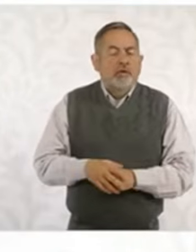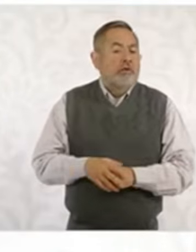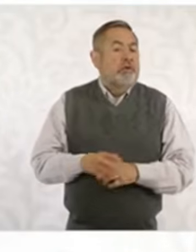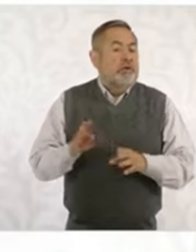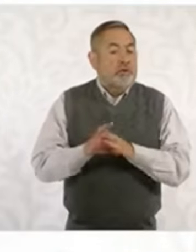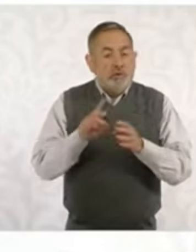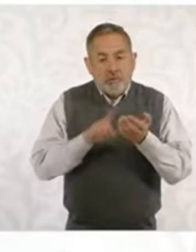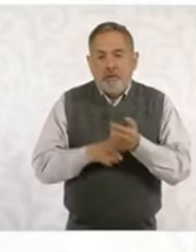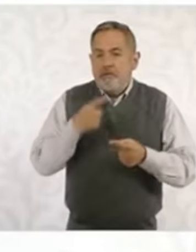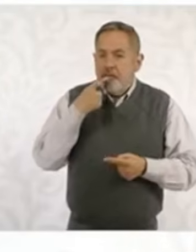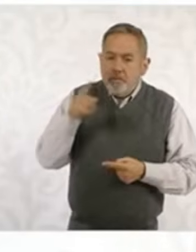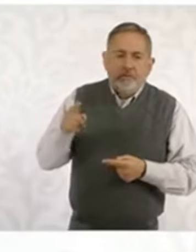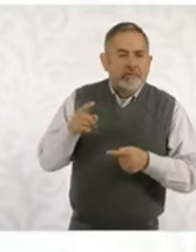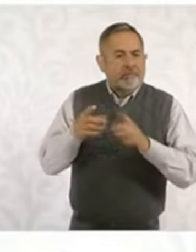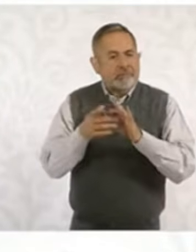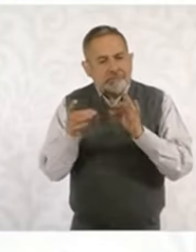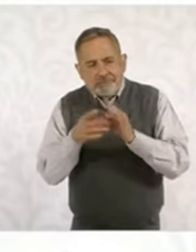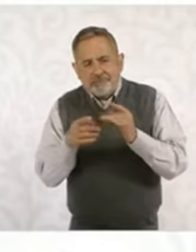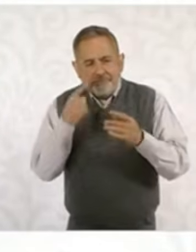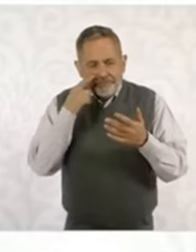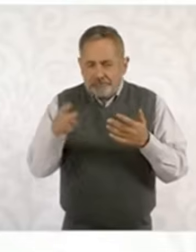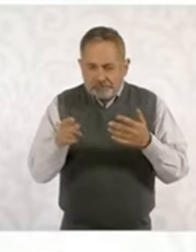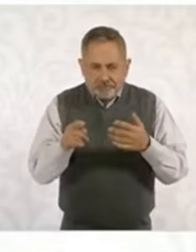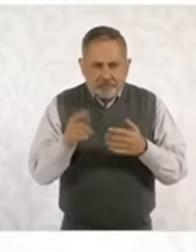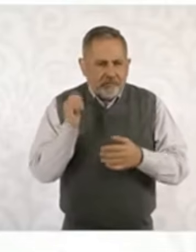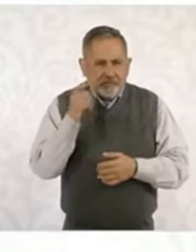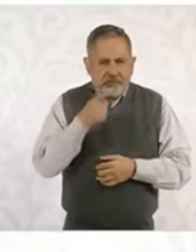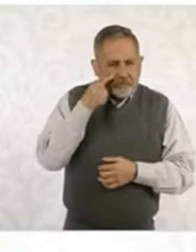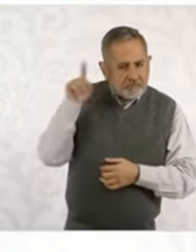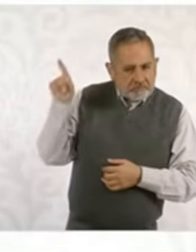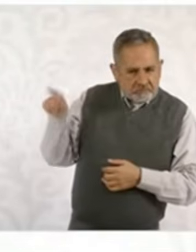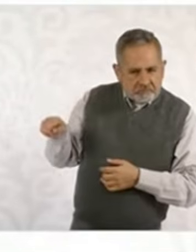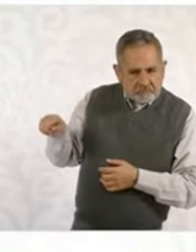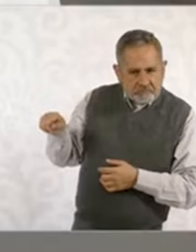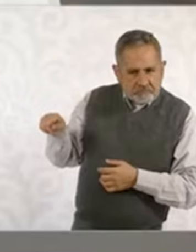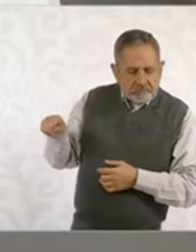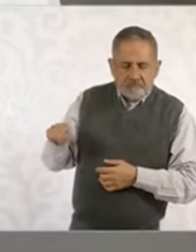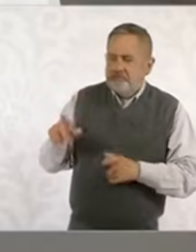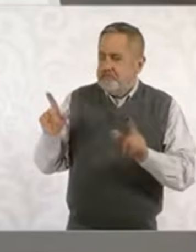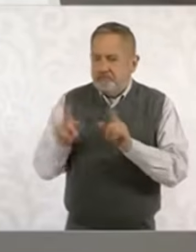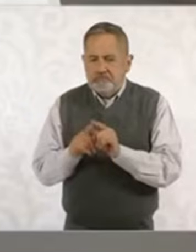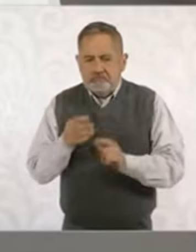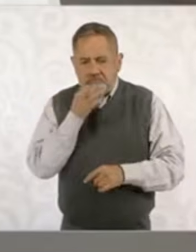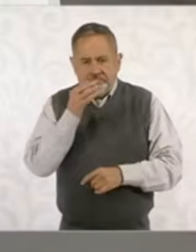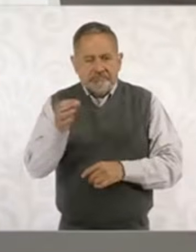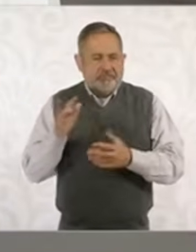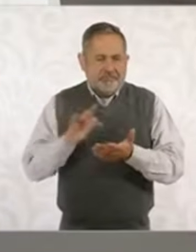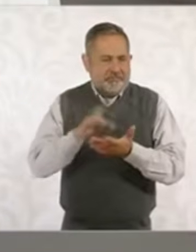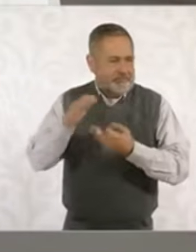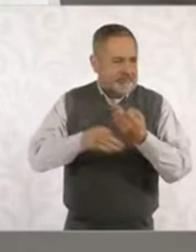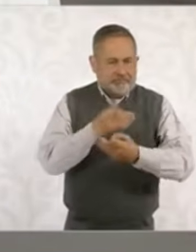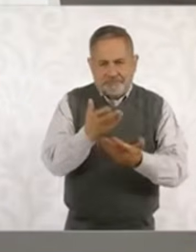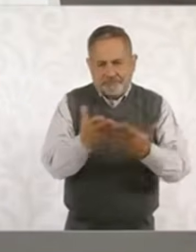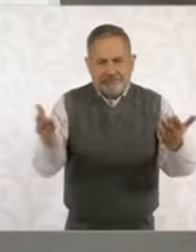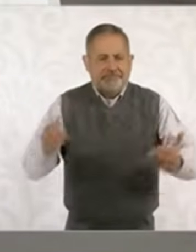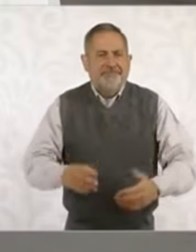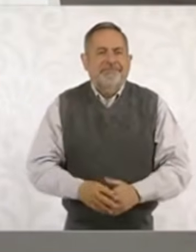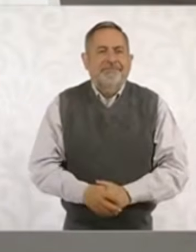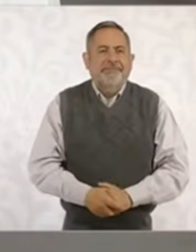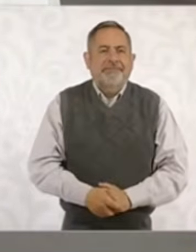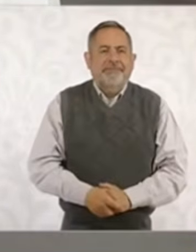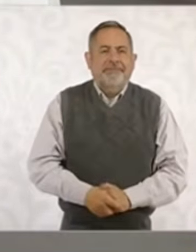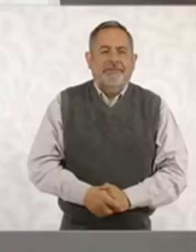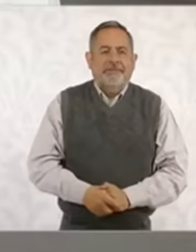la de quejas, las redes y lo del portal ciudadano. Es cuanto, Presidenta. Muchas gracias a todas y a todos.